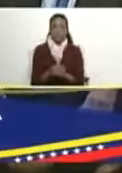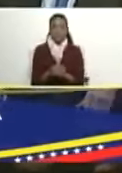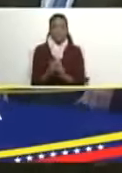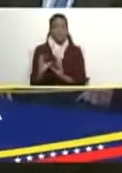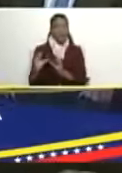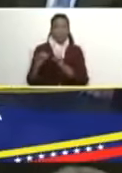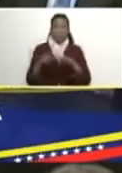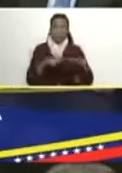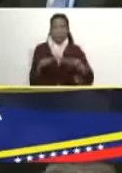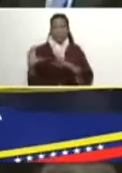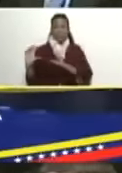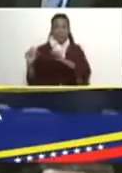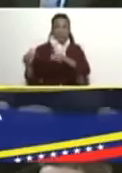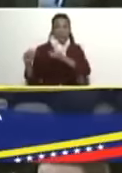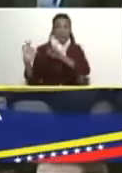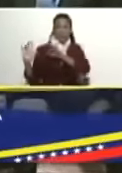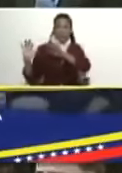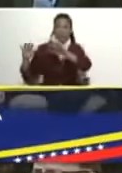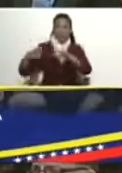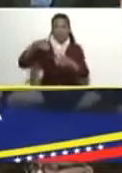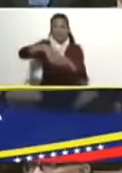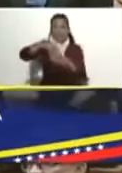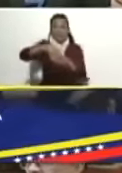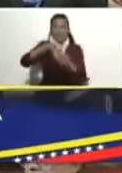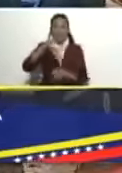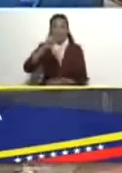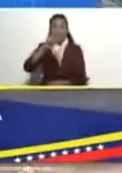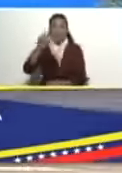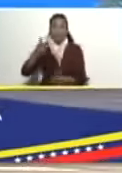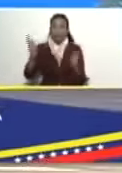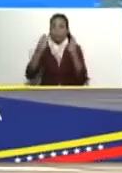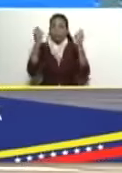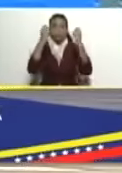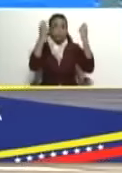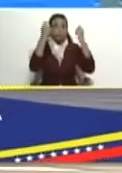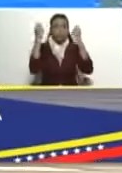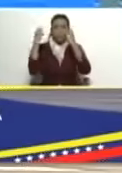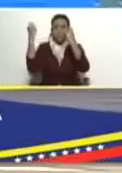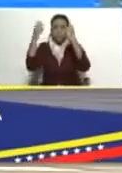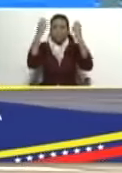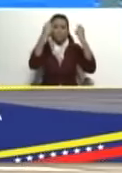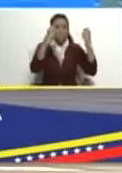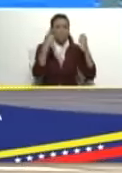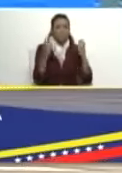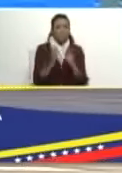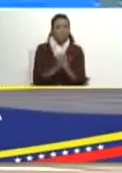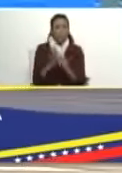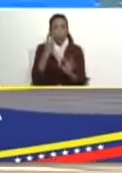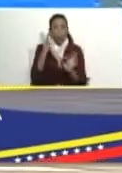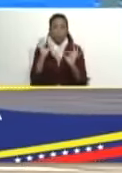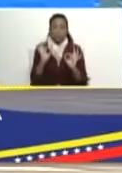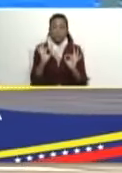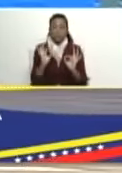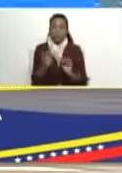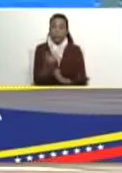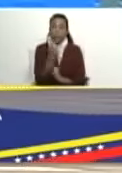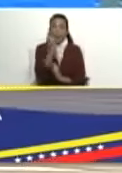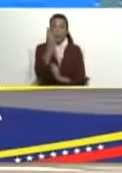arrancó una campaña electoral sui generis, inédita.